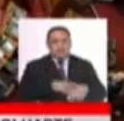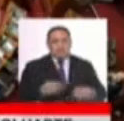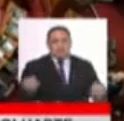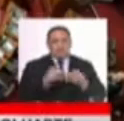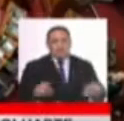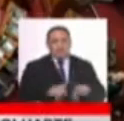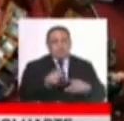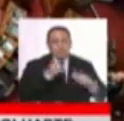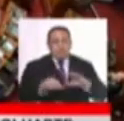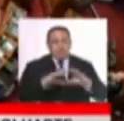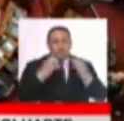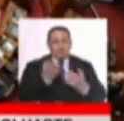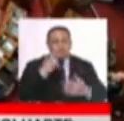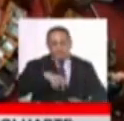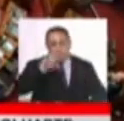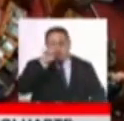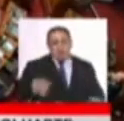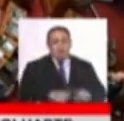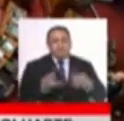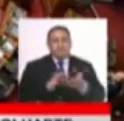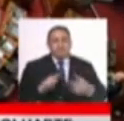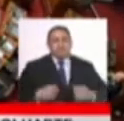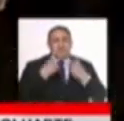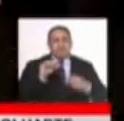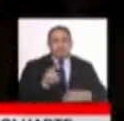no solo va a tener que enfrentar un momento político muy caldeado, sino